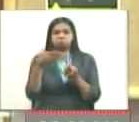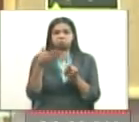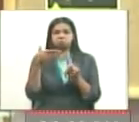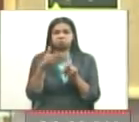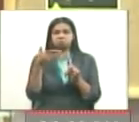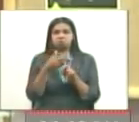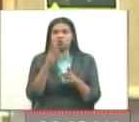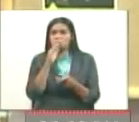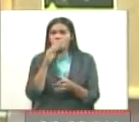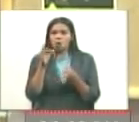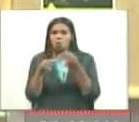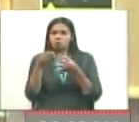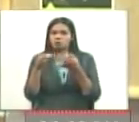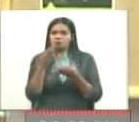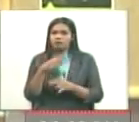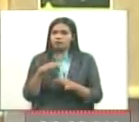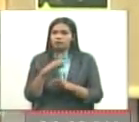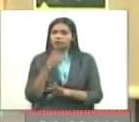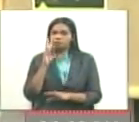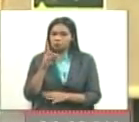si es injustamente.